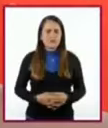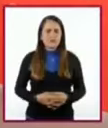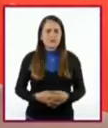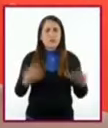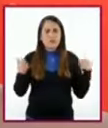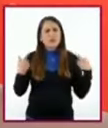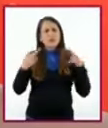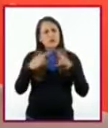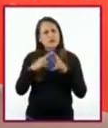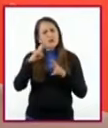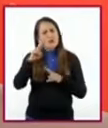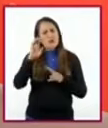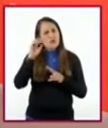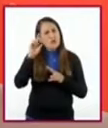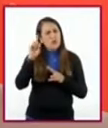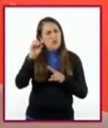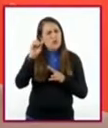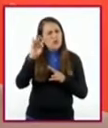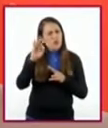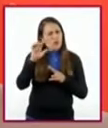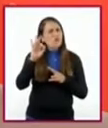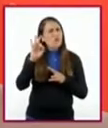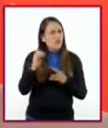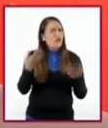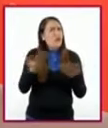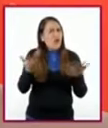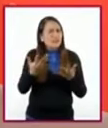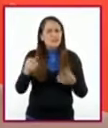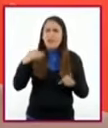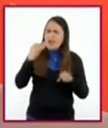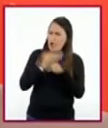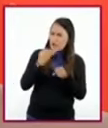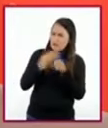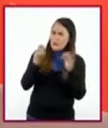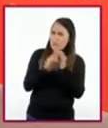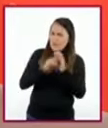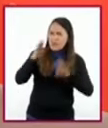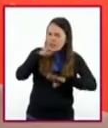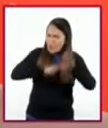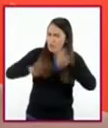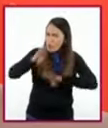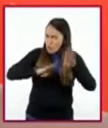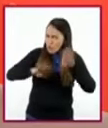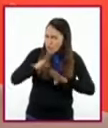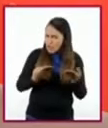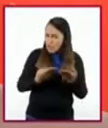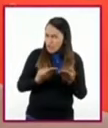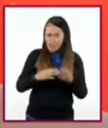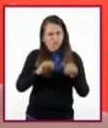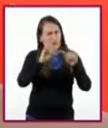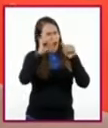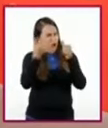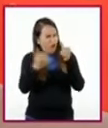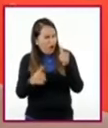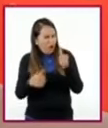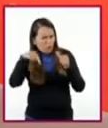ciclo en cinco minutos. ¿No de artes visuales?